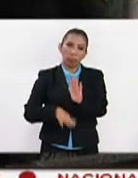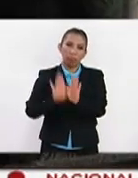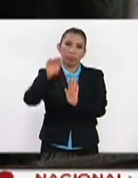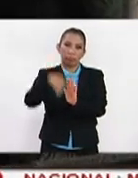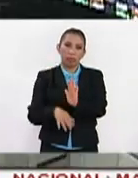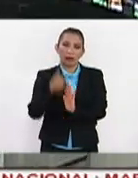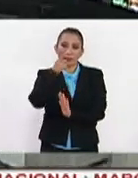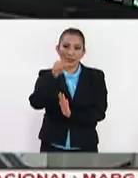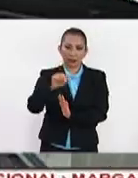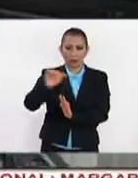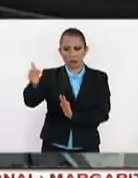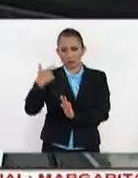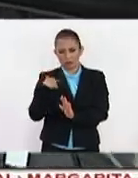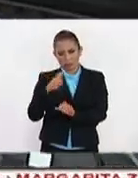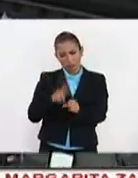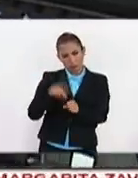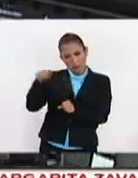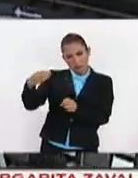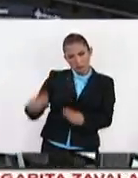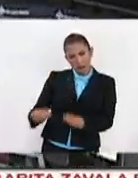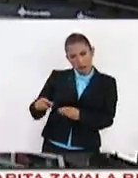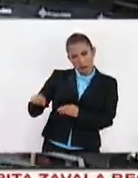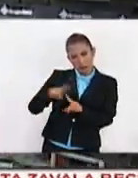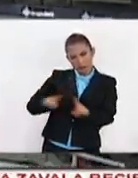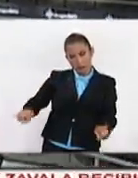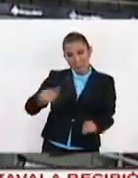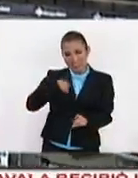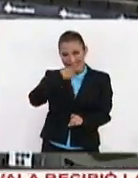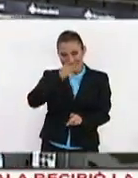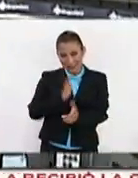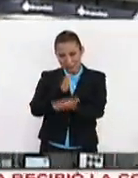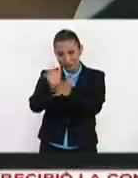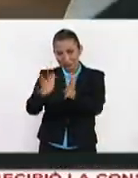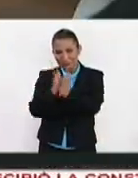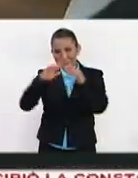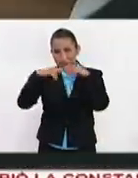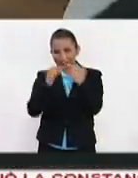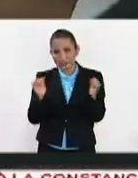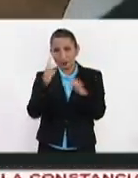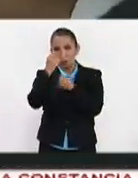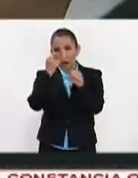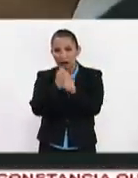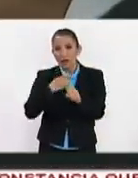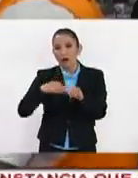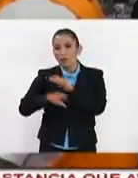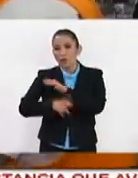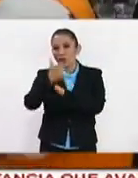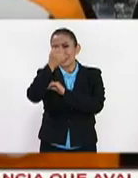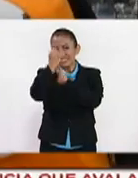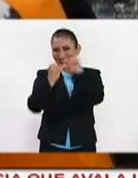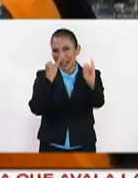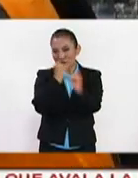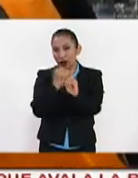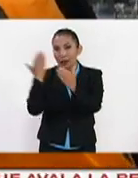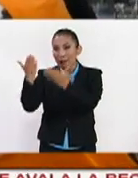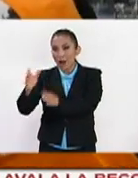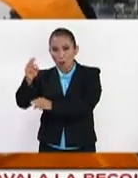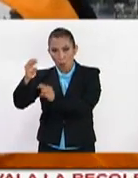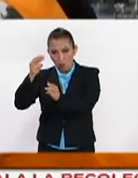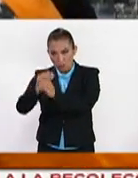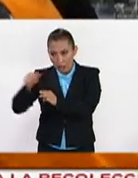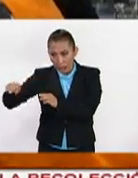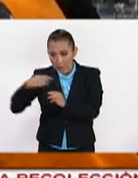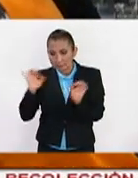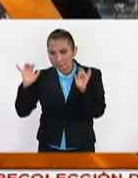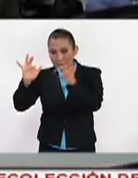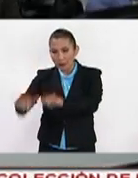descartó manejos fuera de lo ordinario en el mercado. Eso lo dijo al participar en las reuniones anuales del Fondo Monetario Internacional y el Banco Mundial